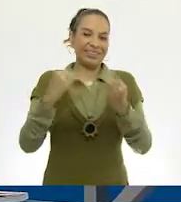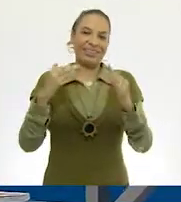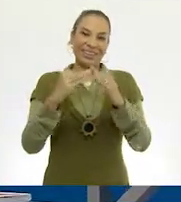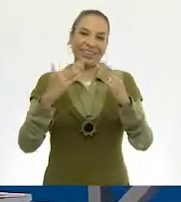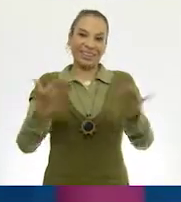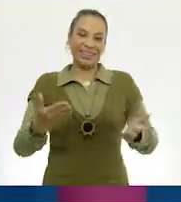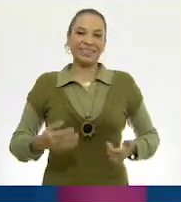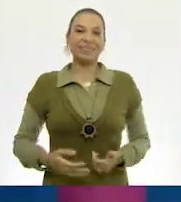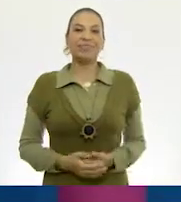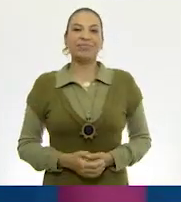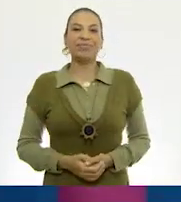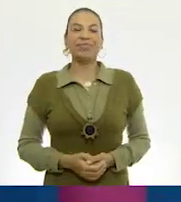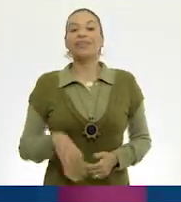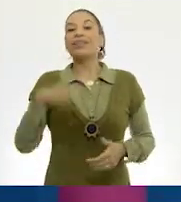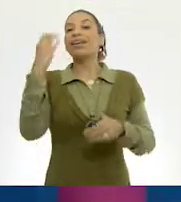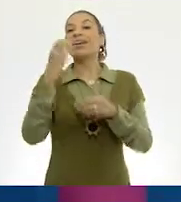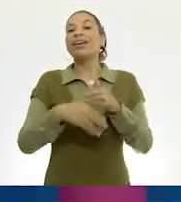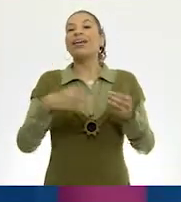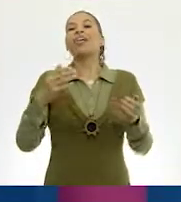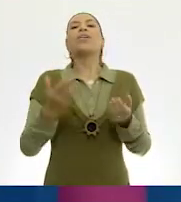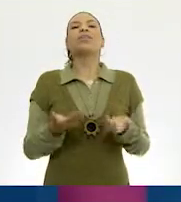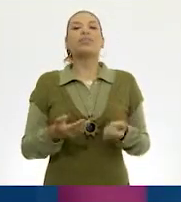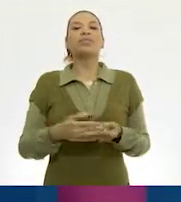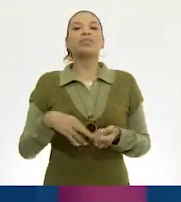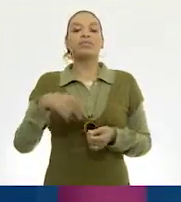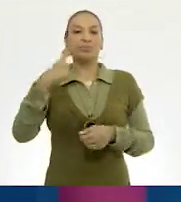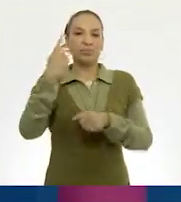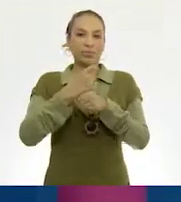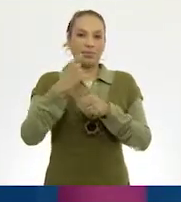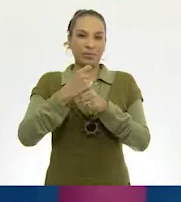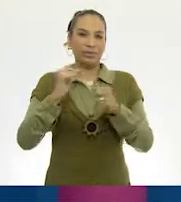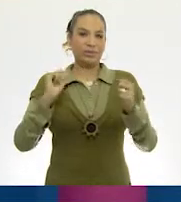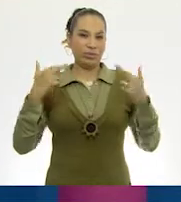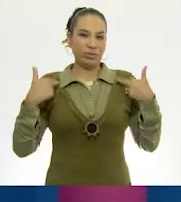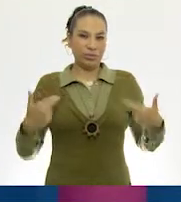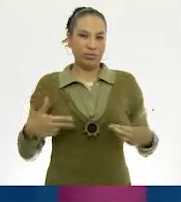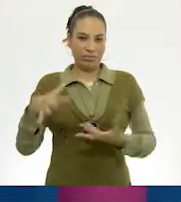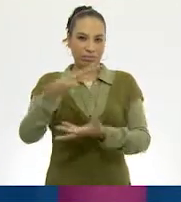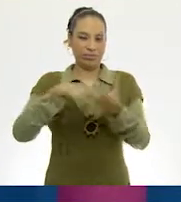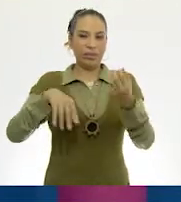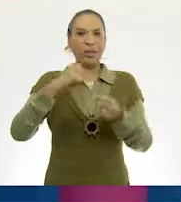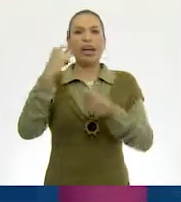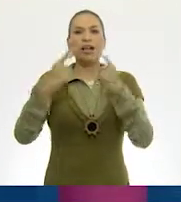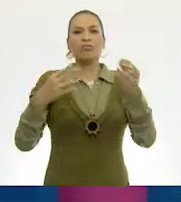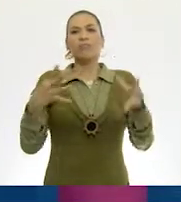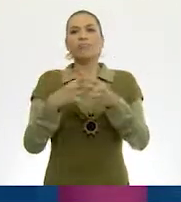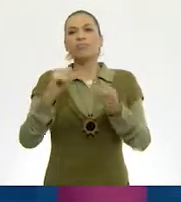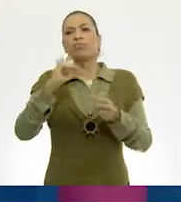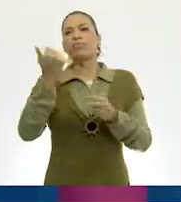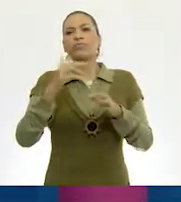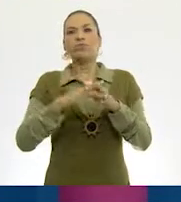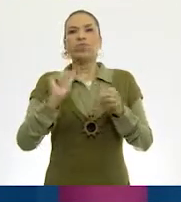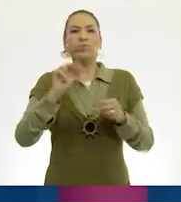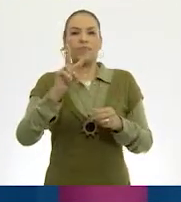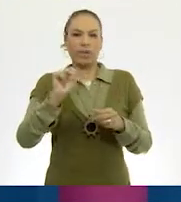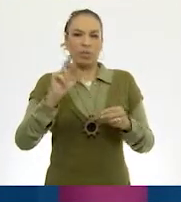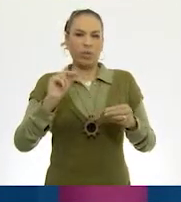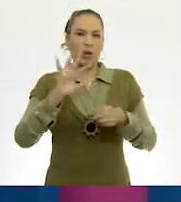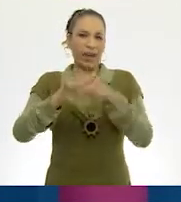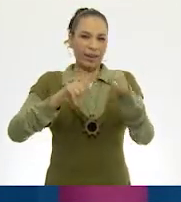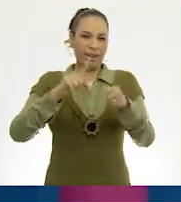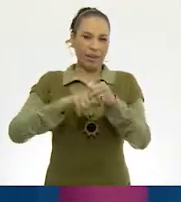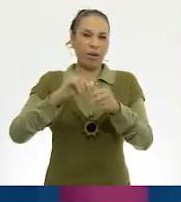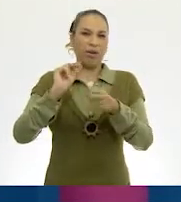casa. Hemos terminado con los primeros seres humanos y algunas extinciones de otros seres vivos. Y espero que lo